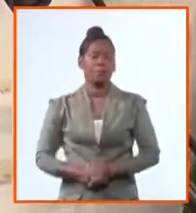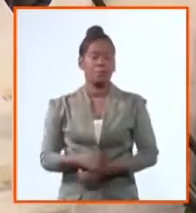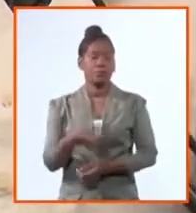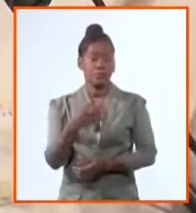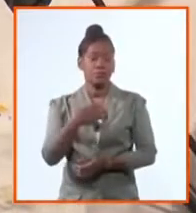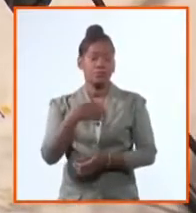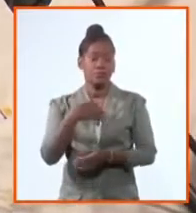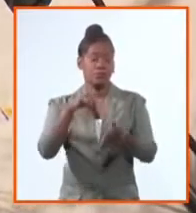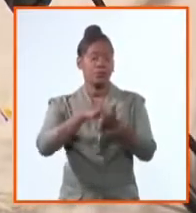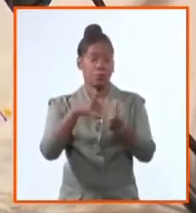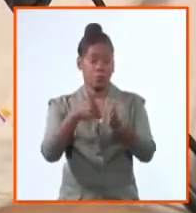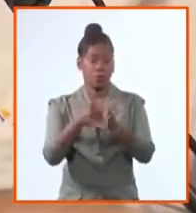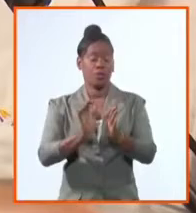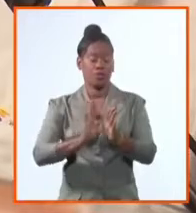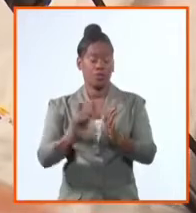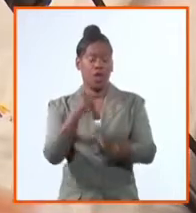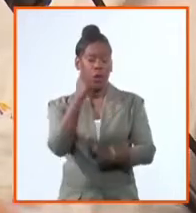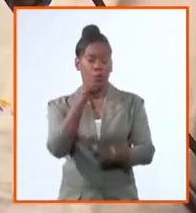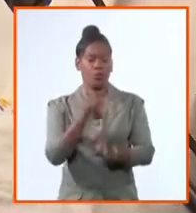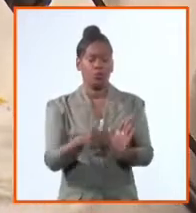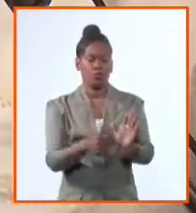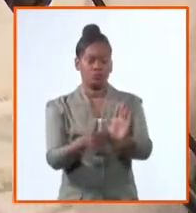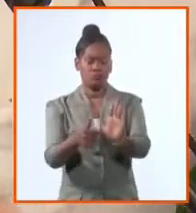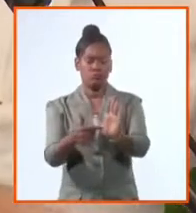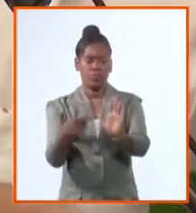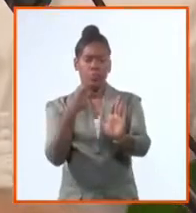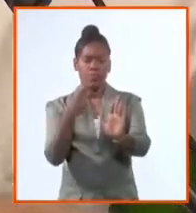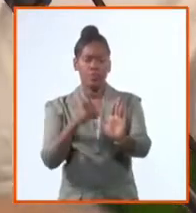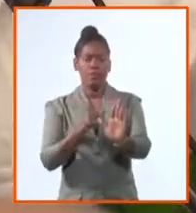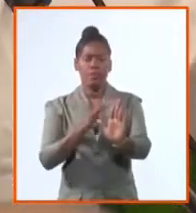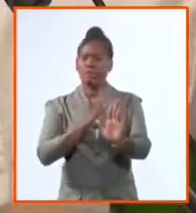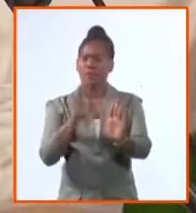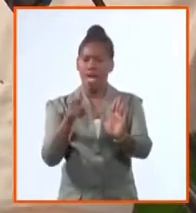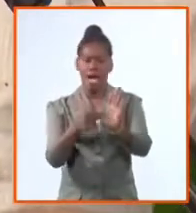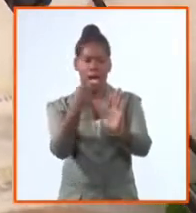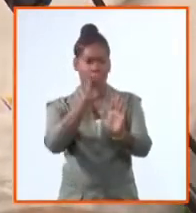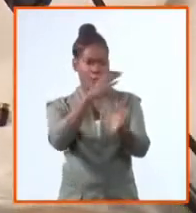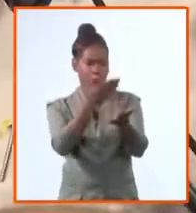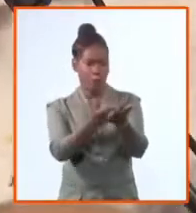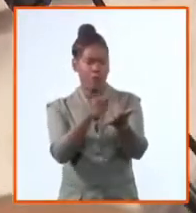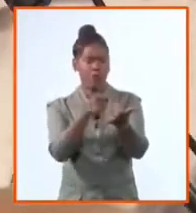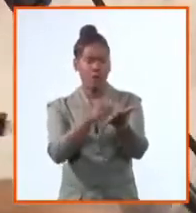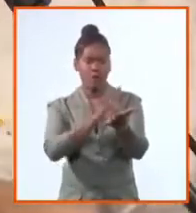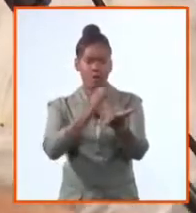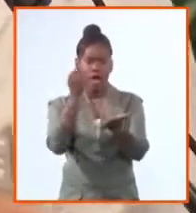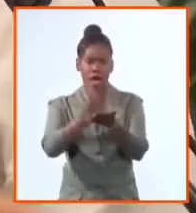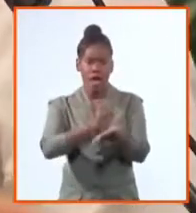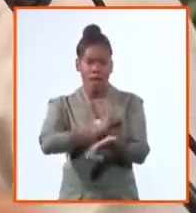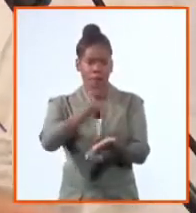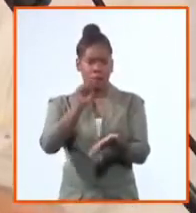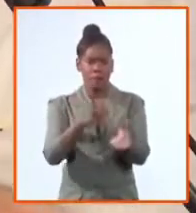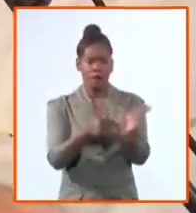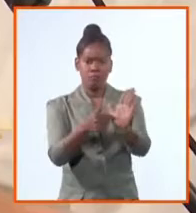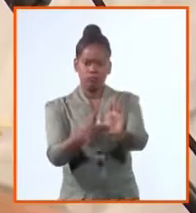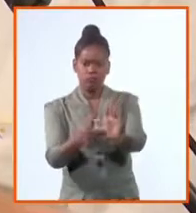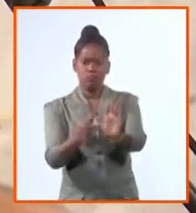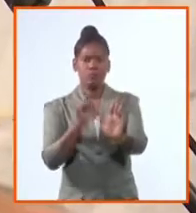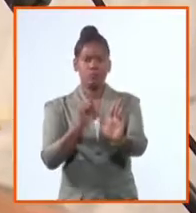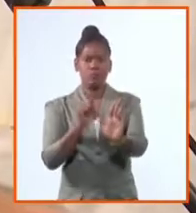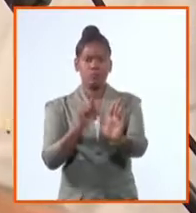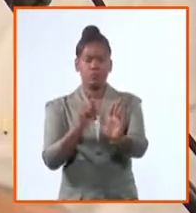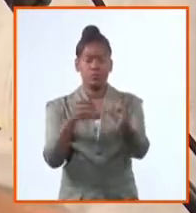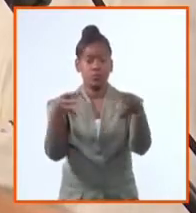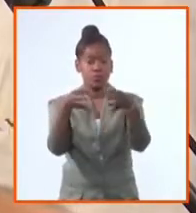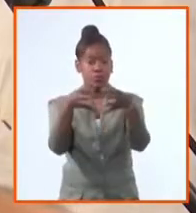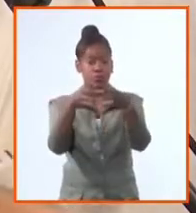MEP. Ya eso pasó por el Comité Ejecutivo del Consejo de Ministros, se presentó allí, ¿no?